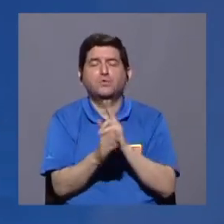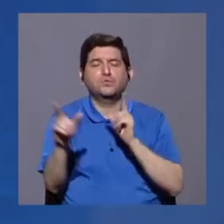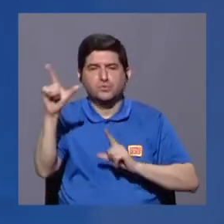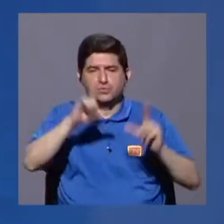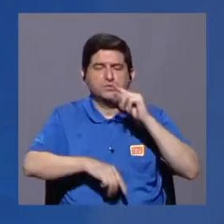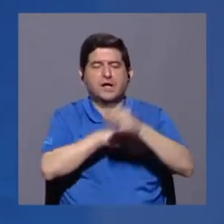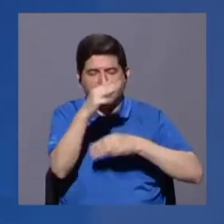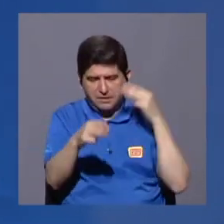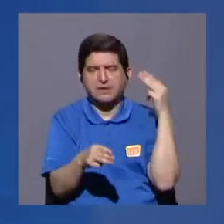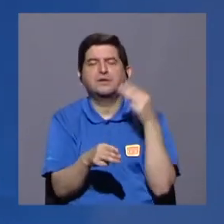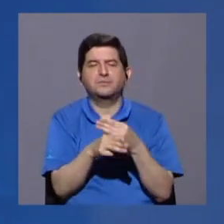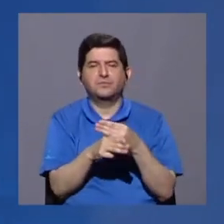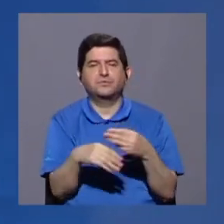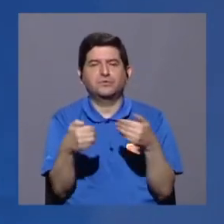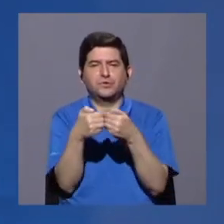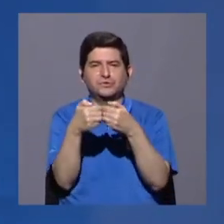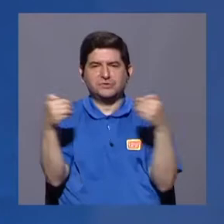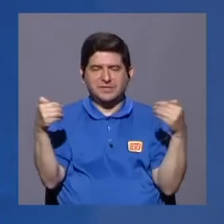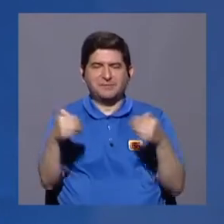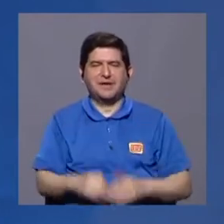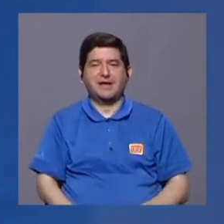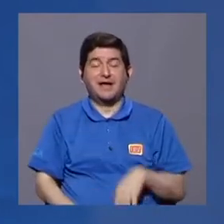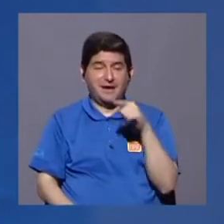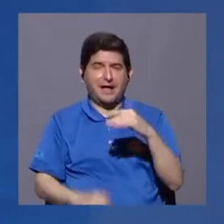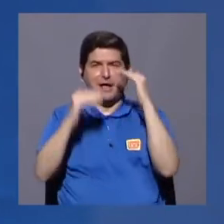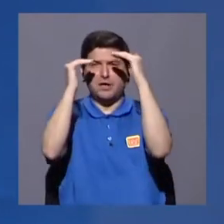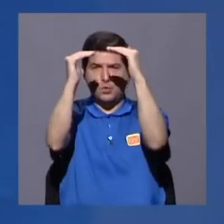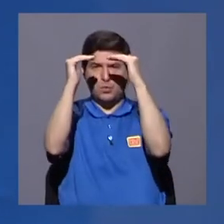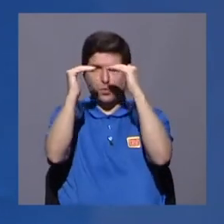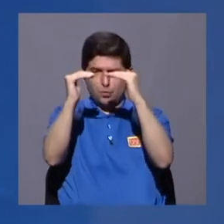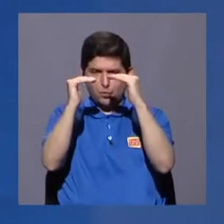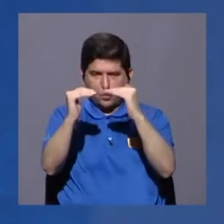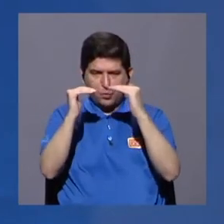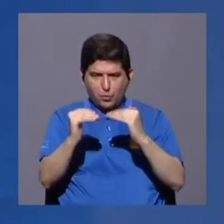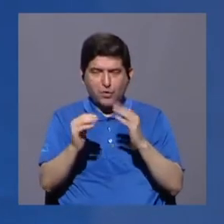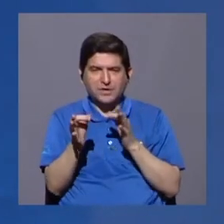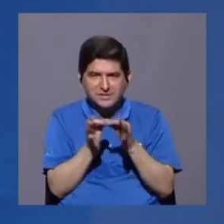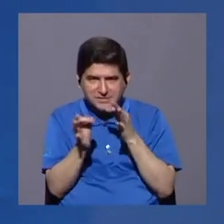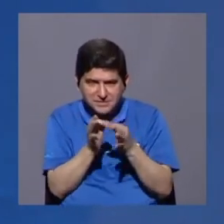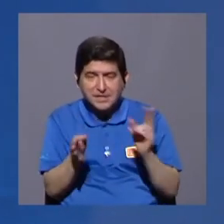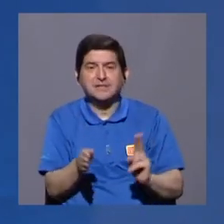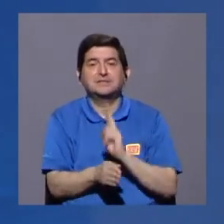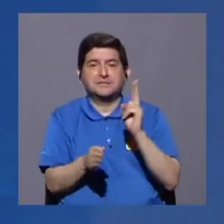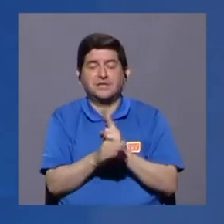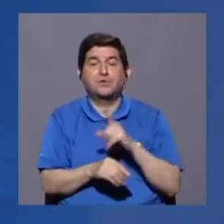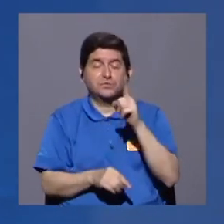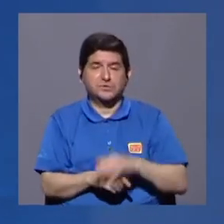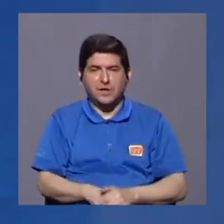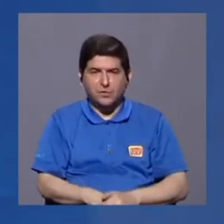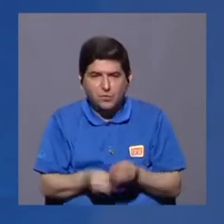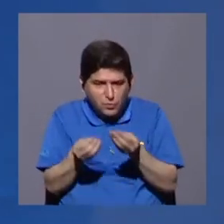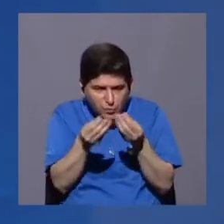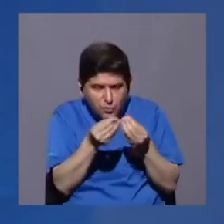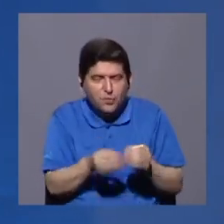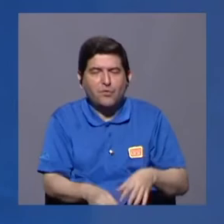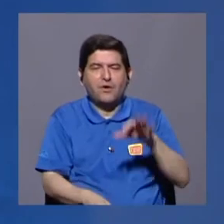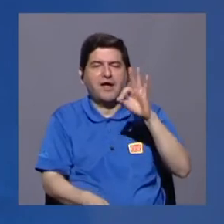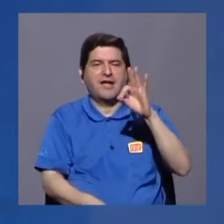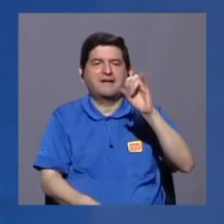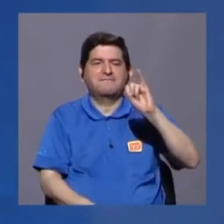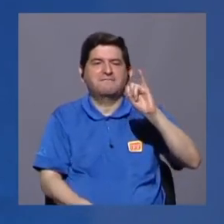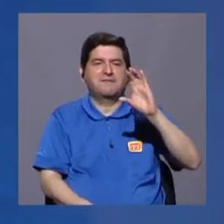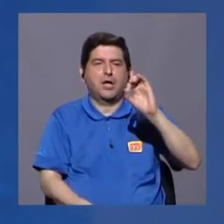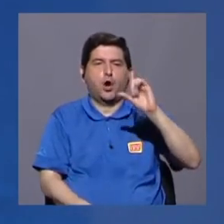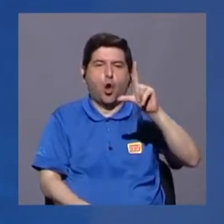alrededor del mundo para separar en capas las células y se utiliza un reactivo que se llama ficon que